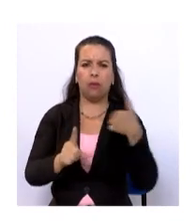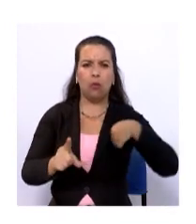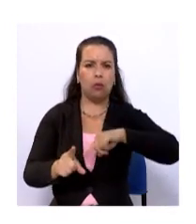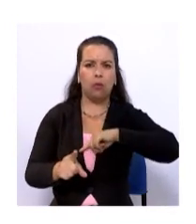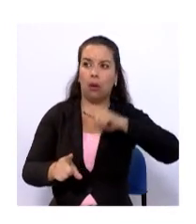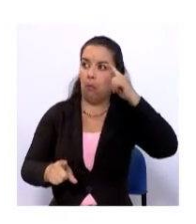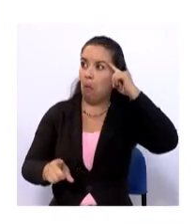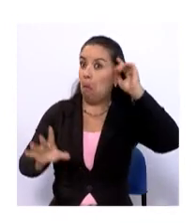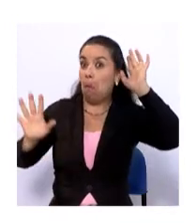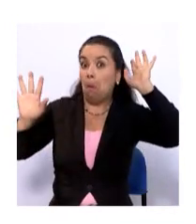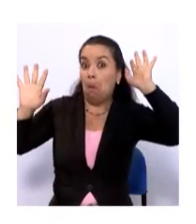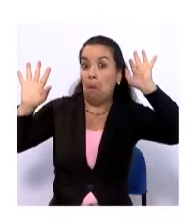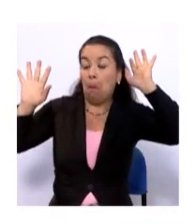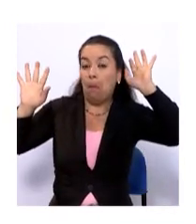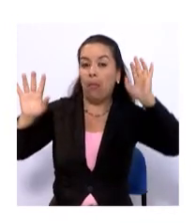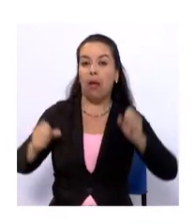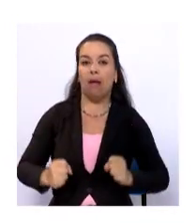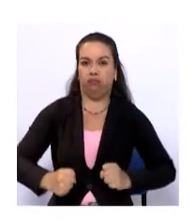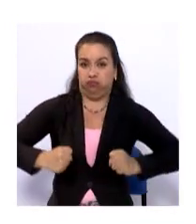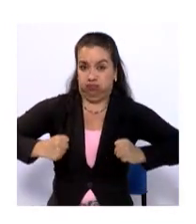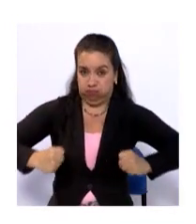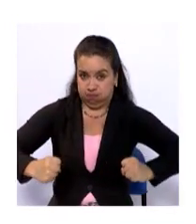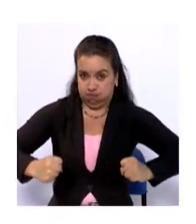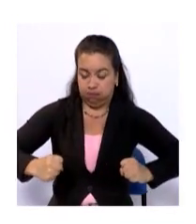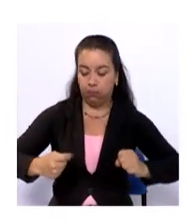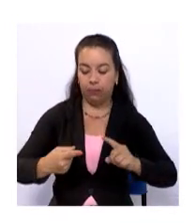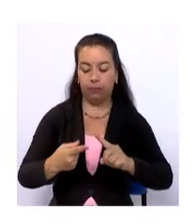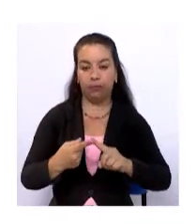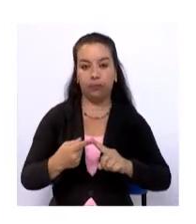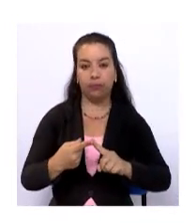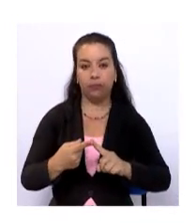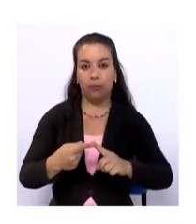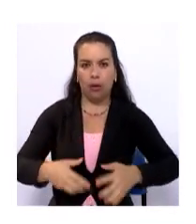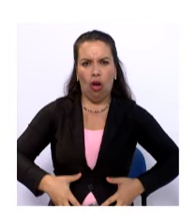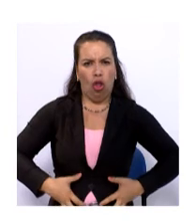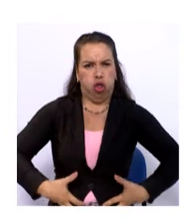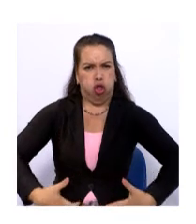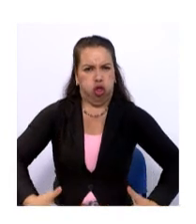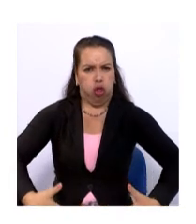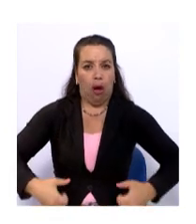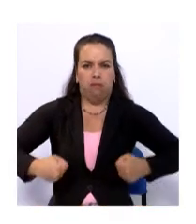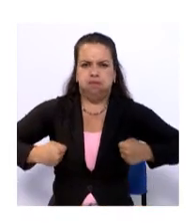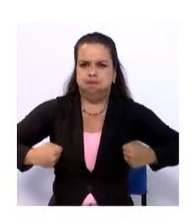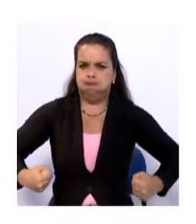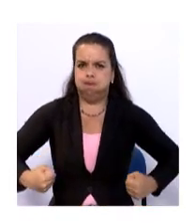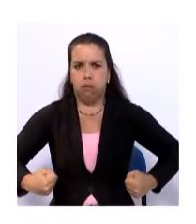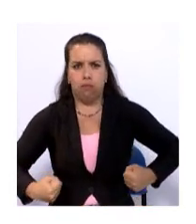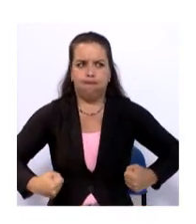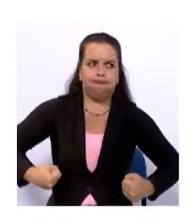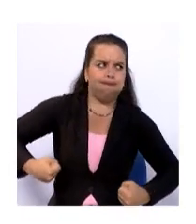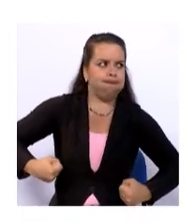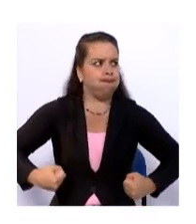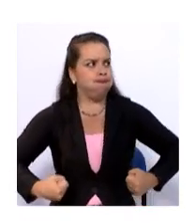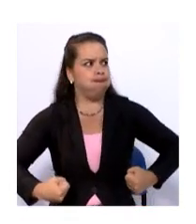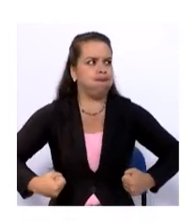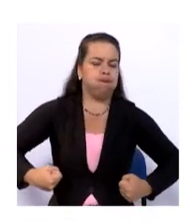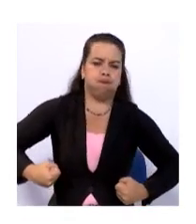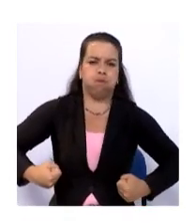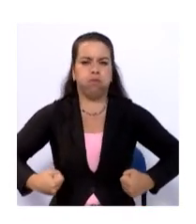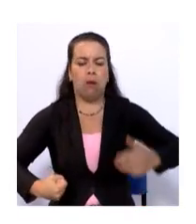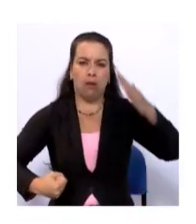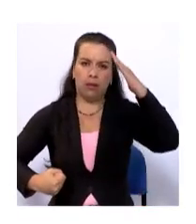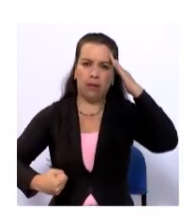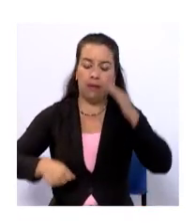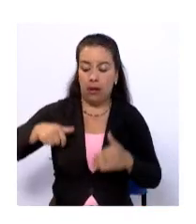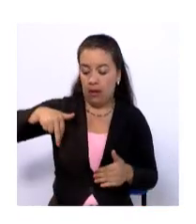en cuenta la obesidad algo muy serio la obesidad porque porque las articulaciones especialmente la de la